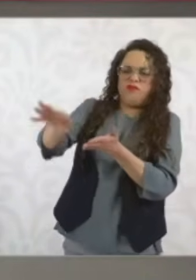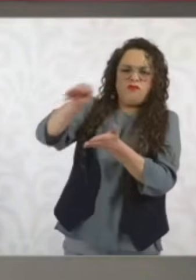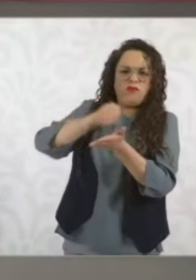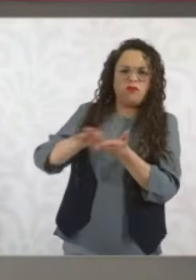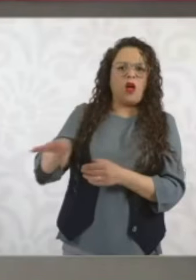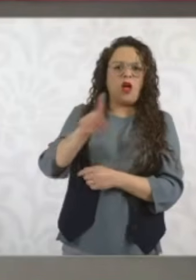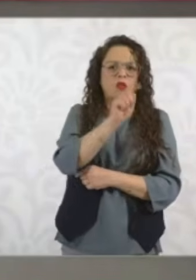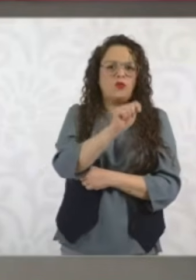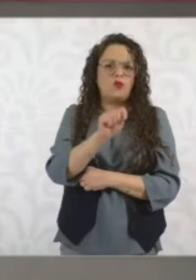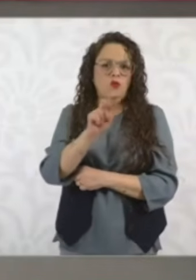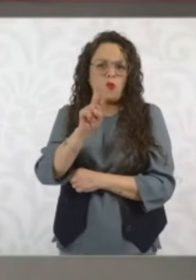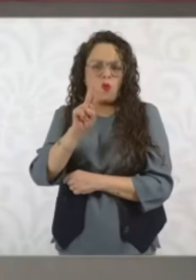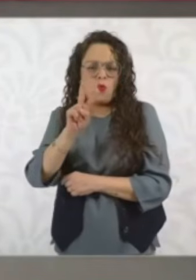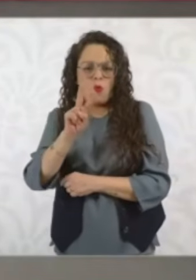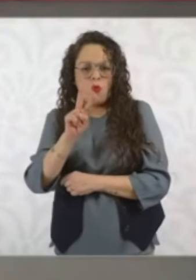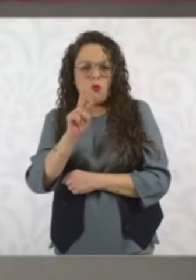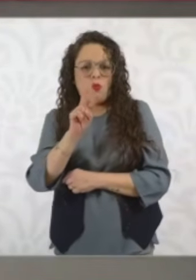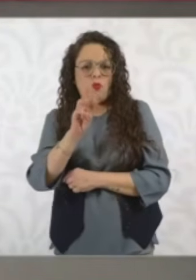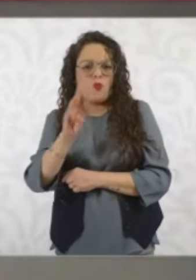que